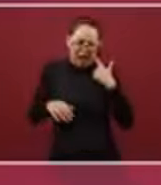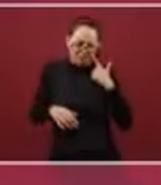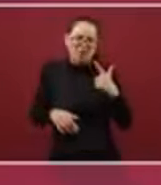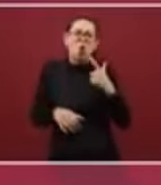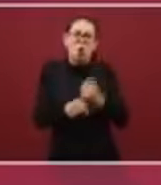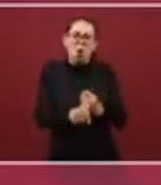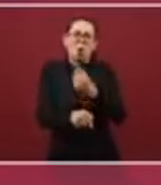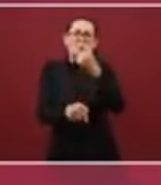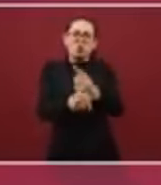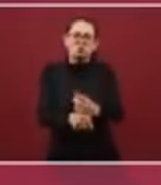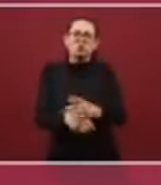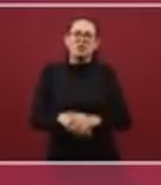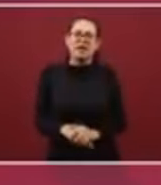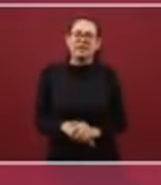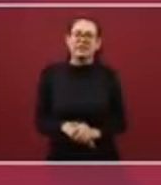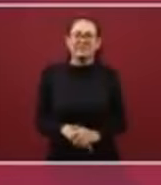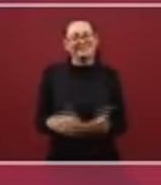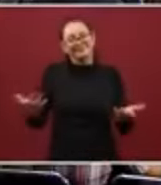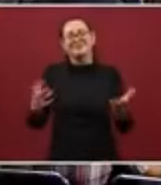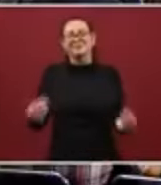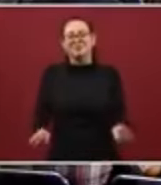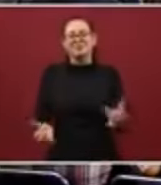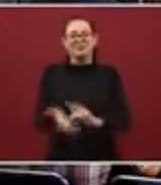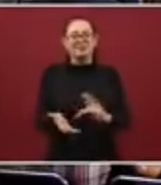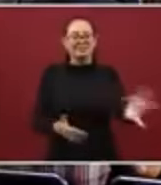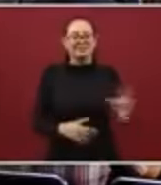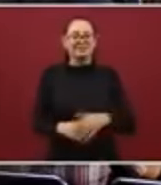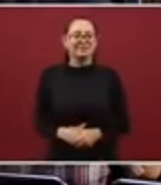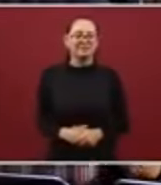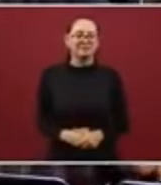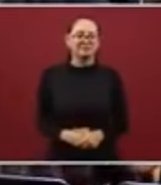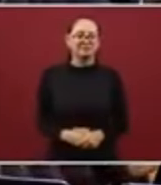les damos el audio completo. Bueno, muchas gracias.